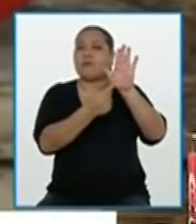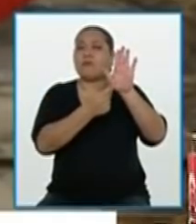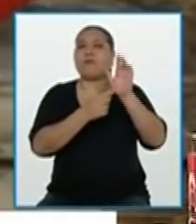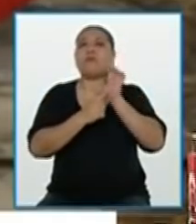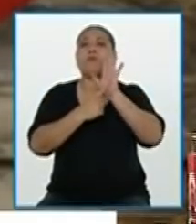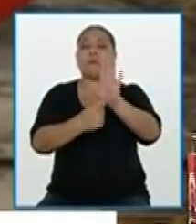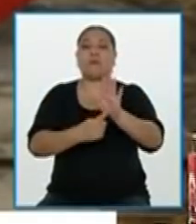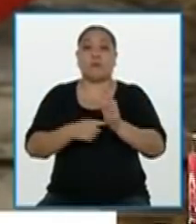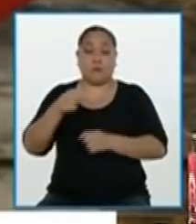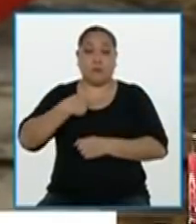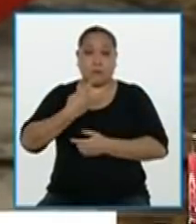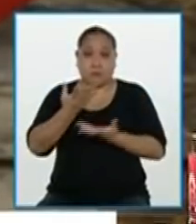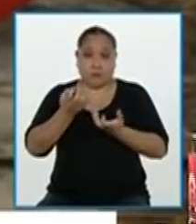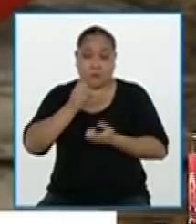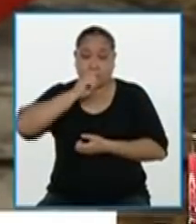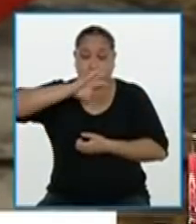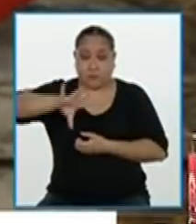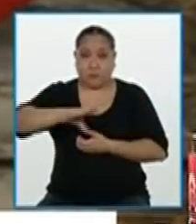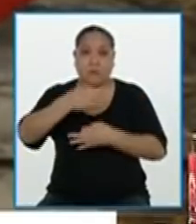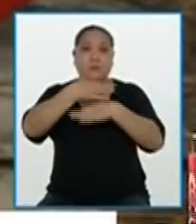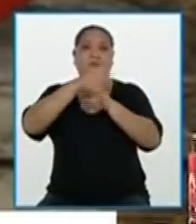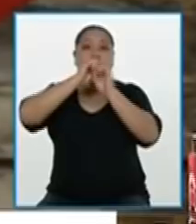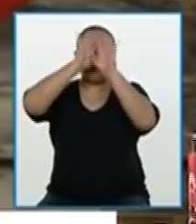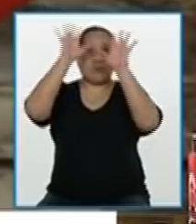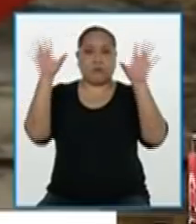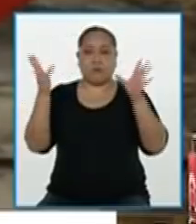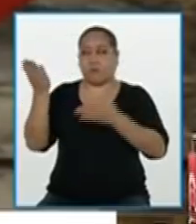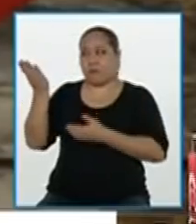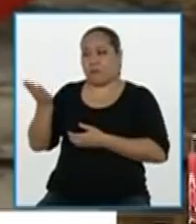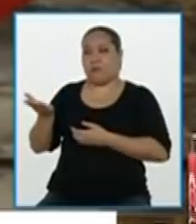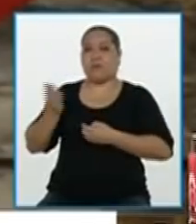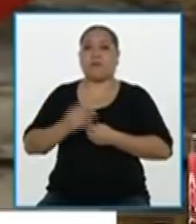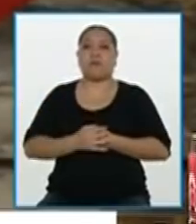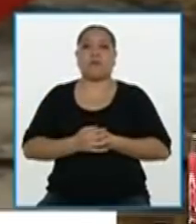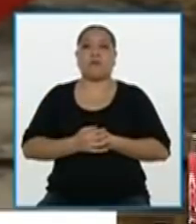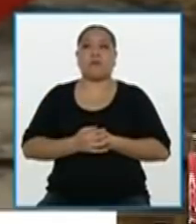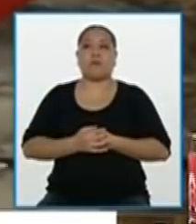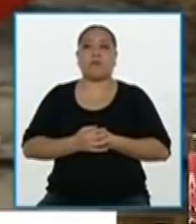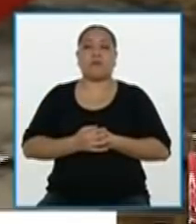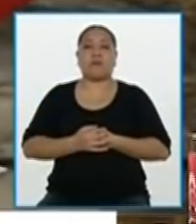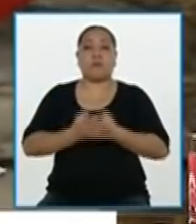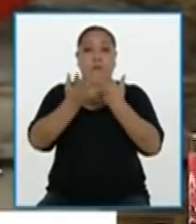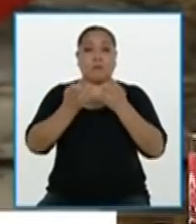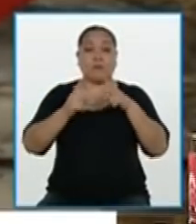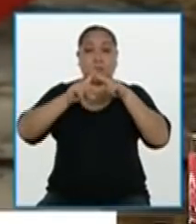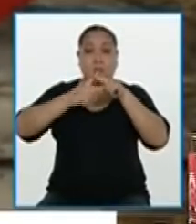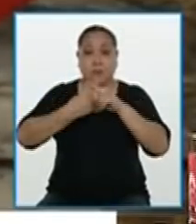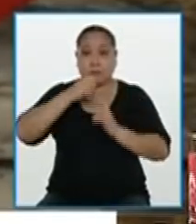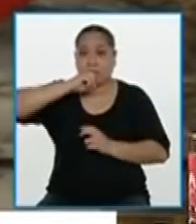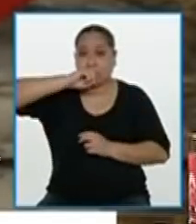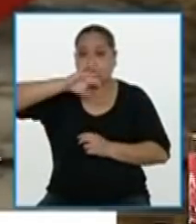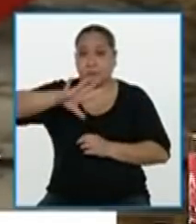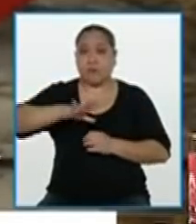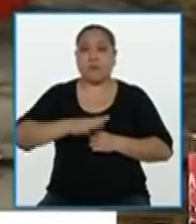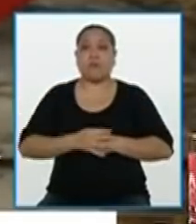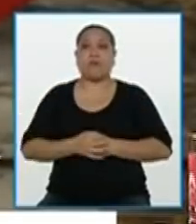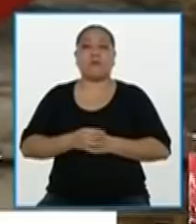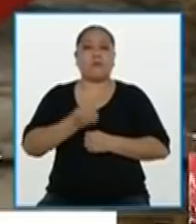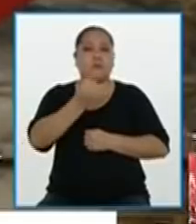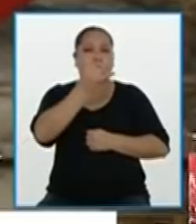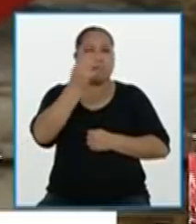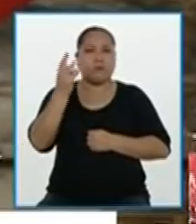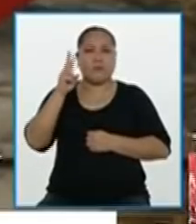impuestos. De impuestos. Creo que hay algunas medidas focalizadas que todavía se pueden seguir impulsando, pero también creo que hay que